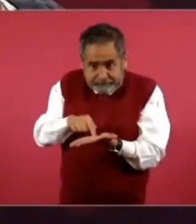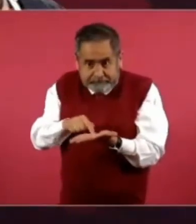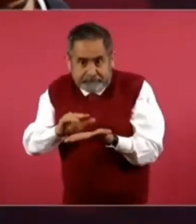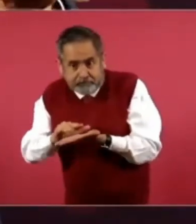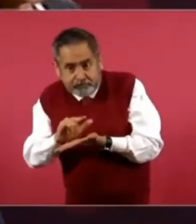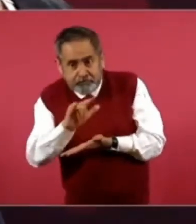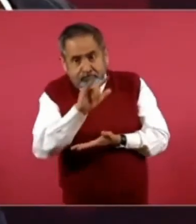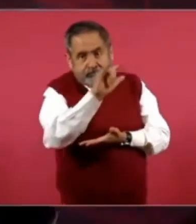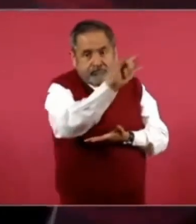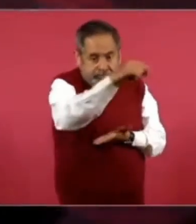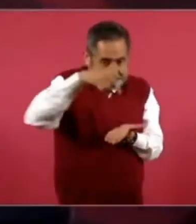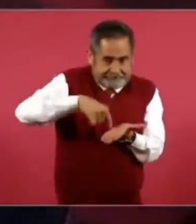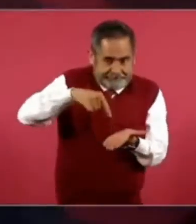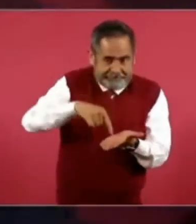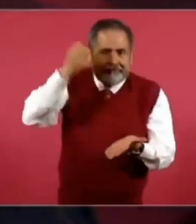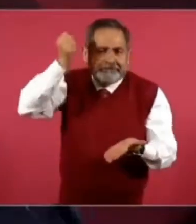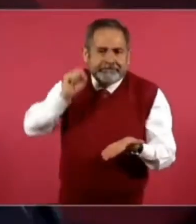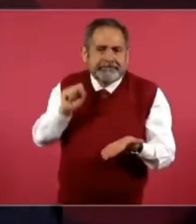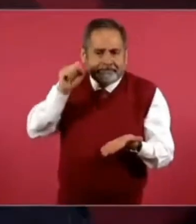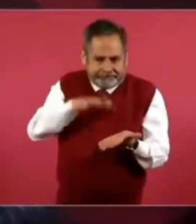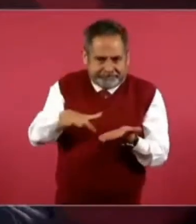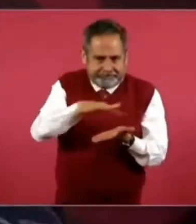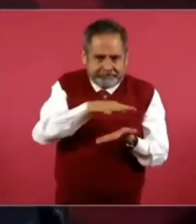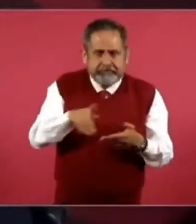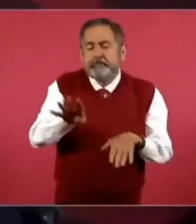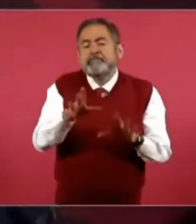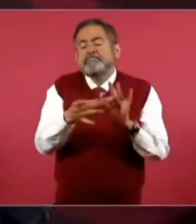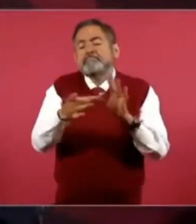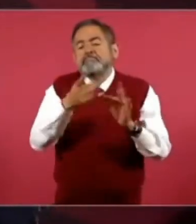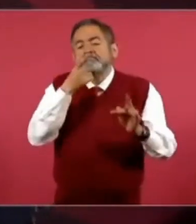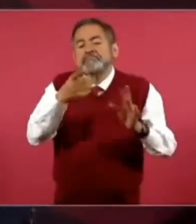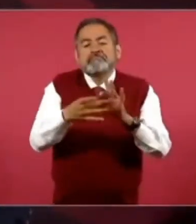pero como lo dice